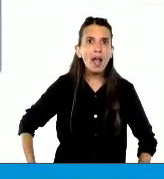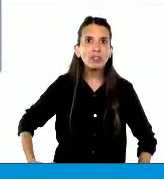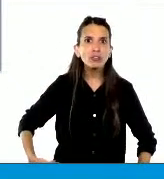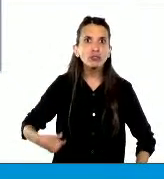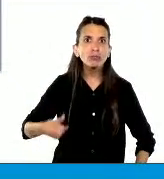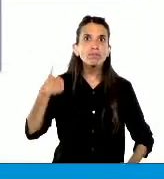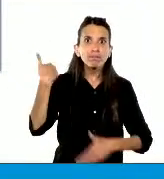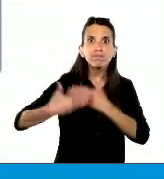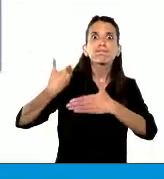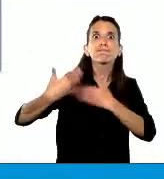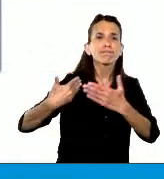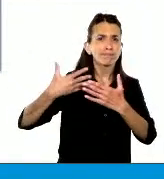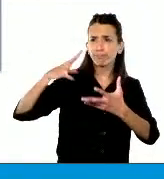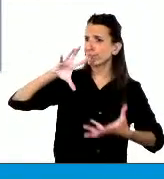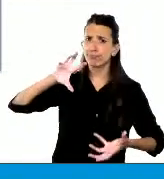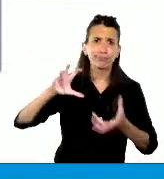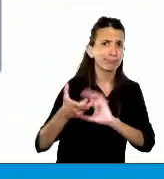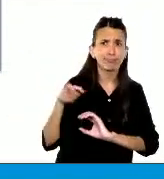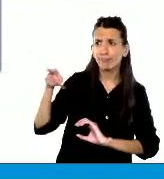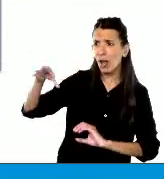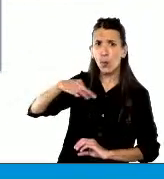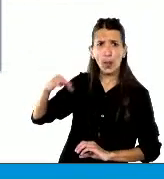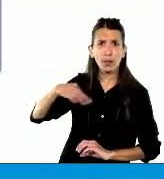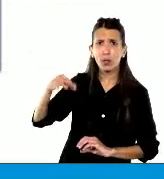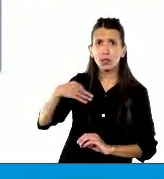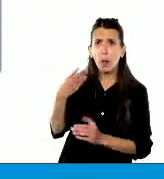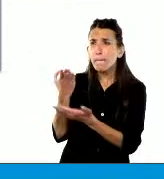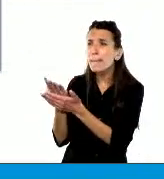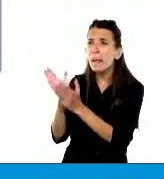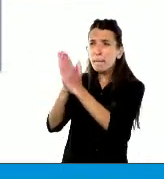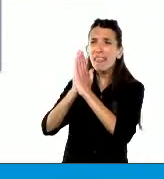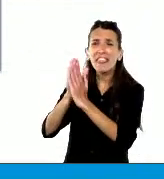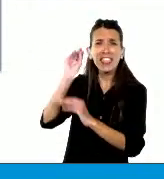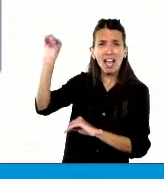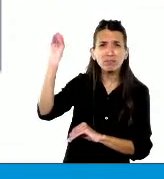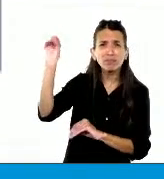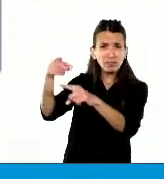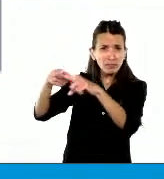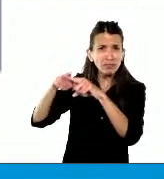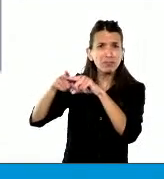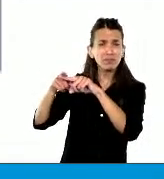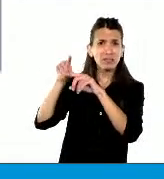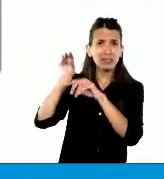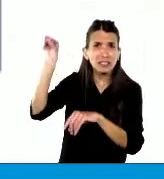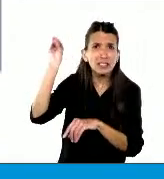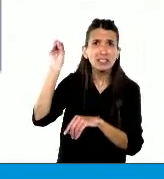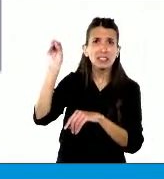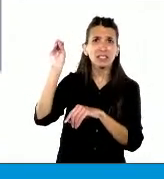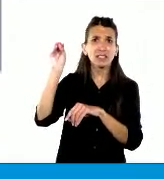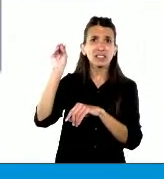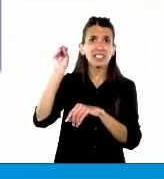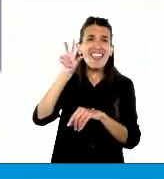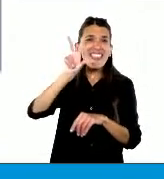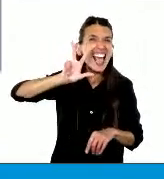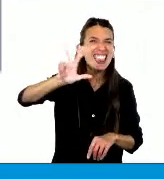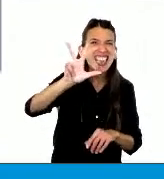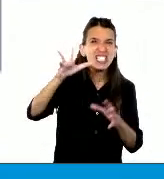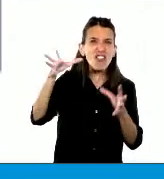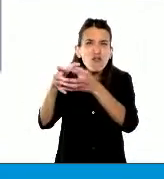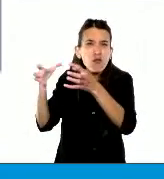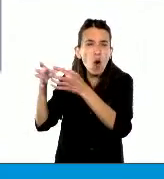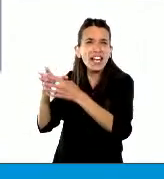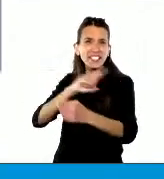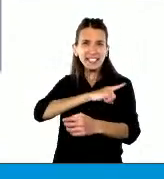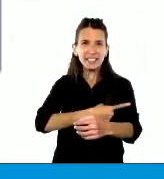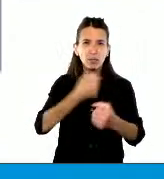Macera ama la vida, aún cabría pedir a los señores comandantes de las juntas de las tres Fuerzas Armadas que meditaran